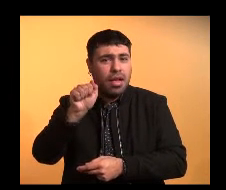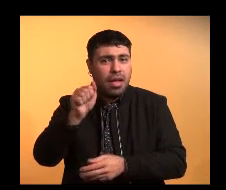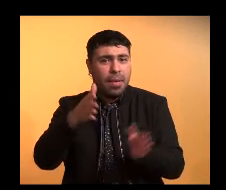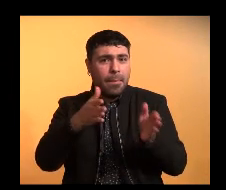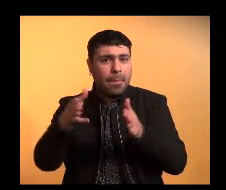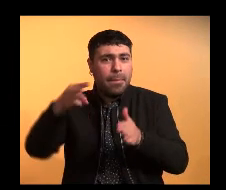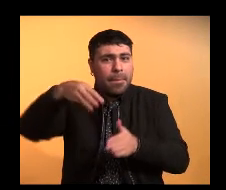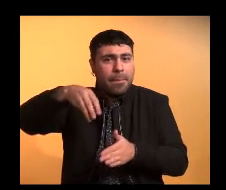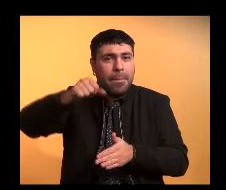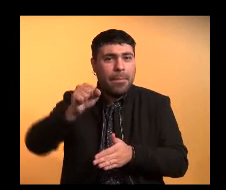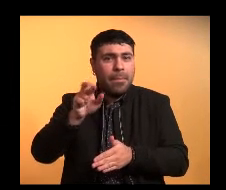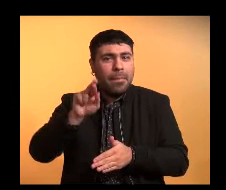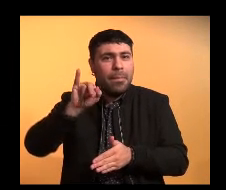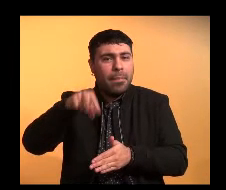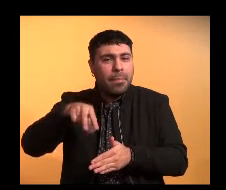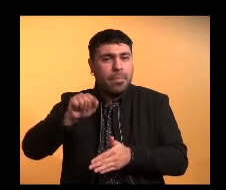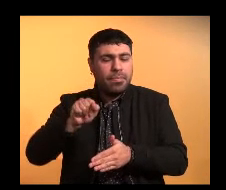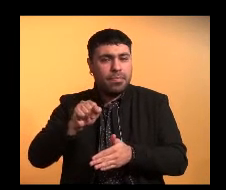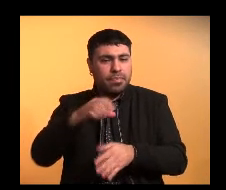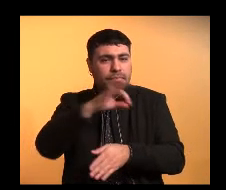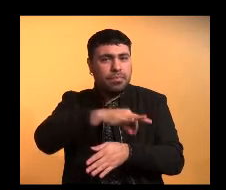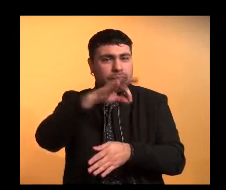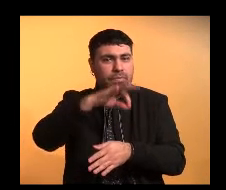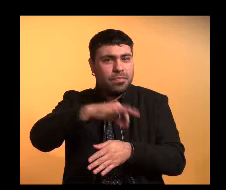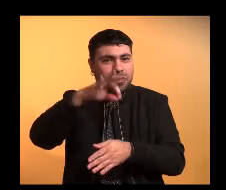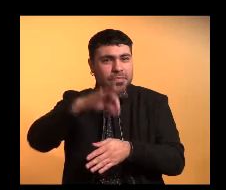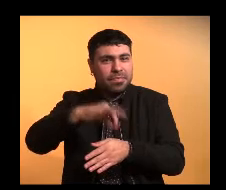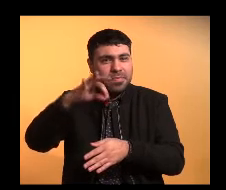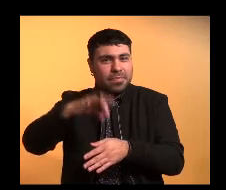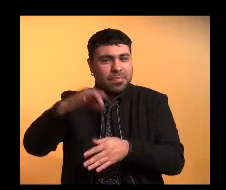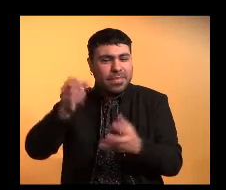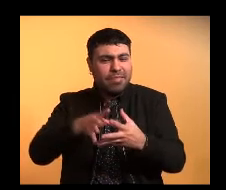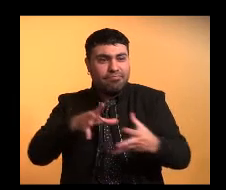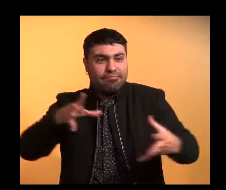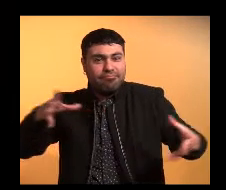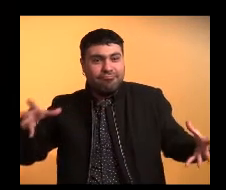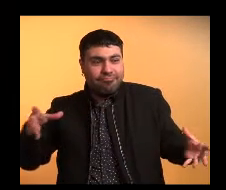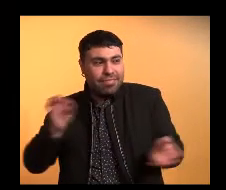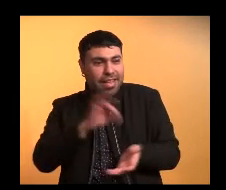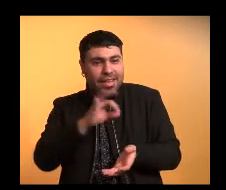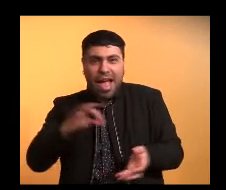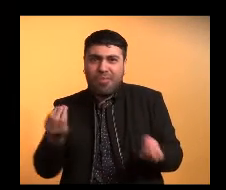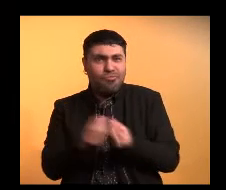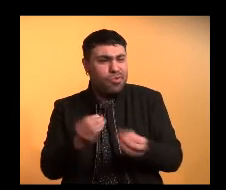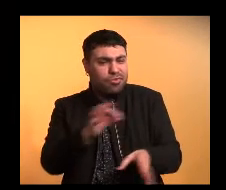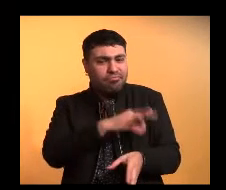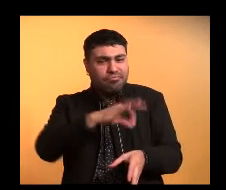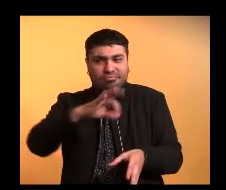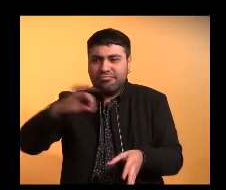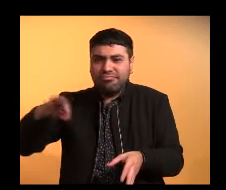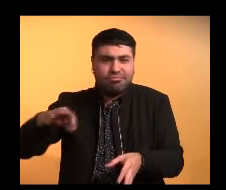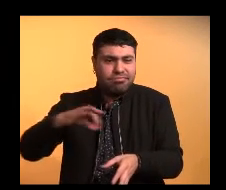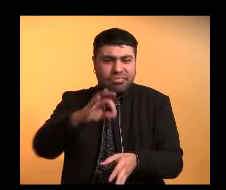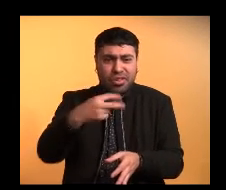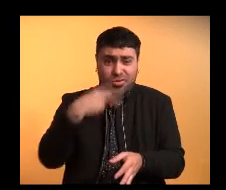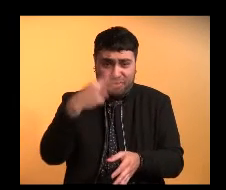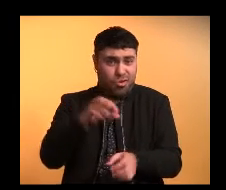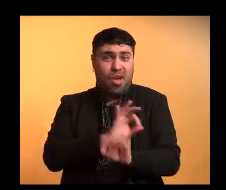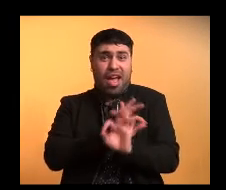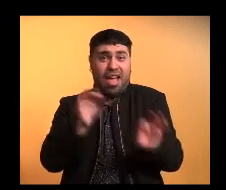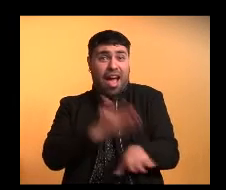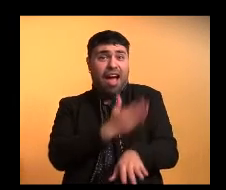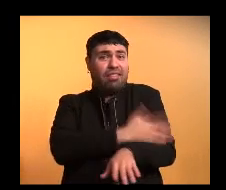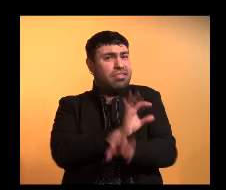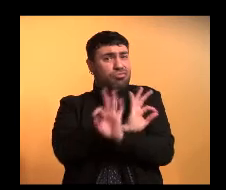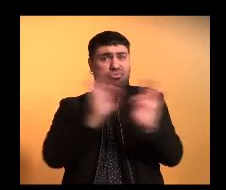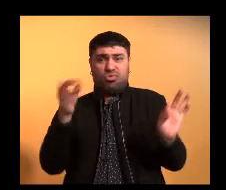anfípodos, pulguitas de mar, y están en una cantidad impresionante. Es impresionante y nunca había visto tal cantidad